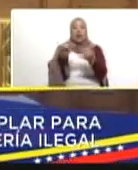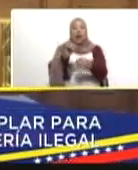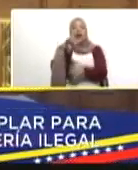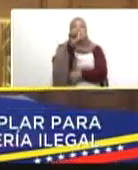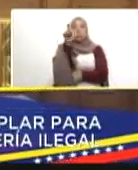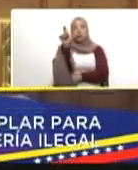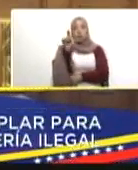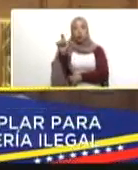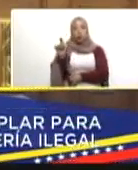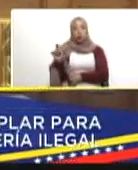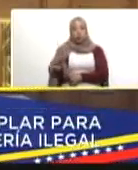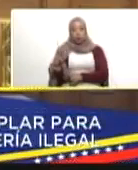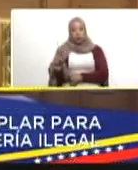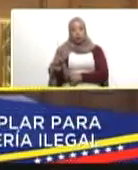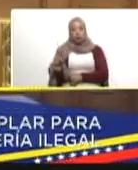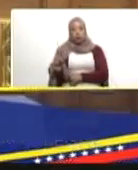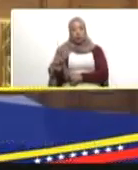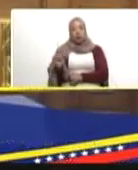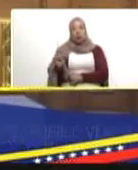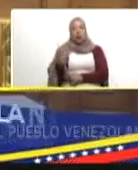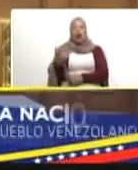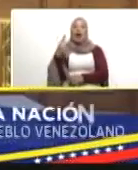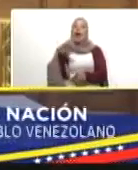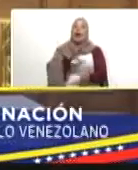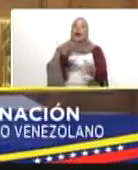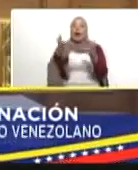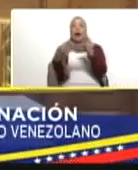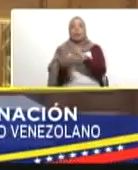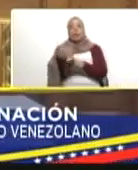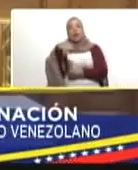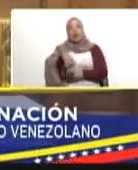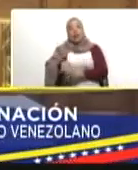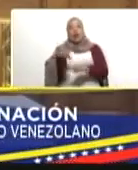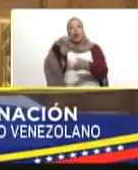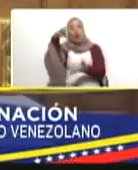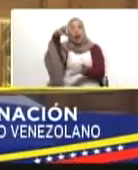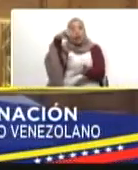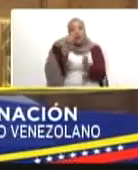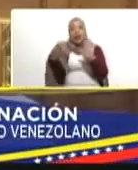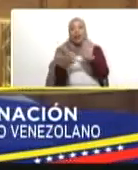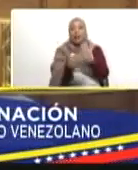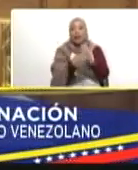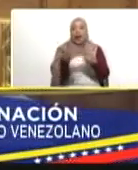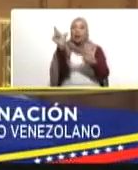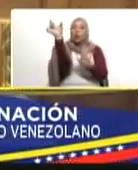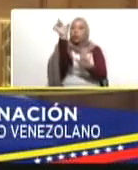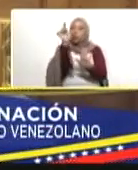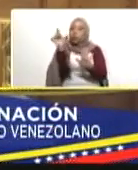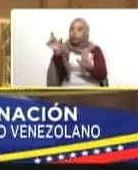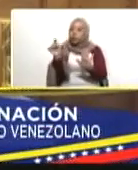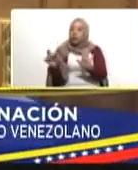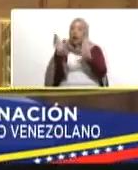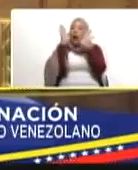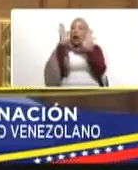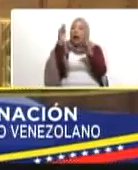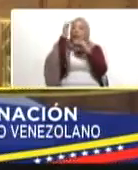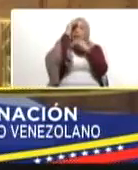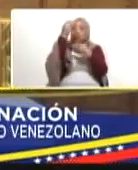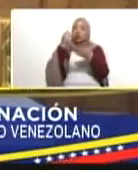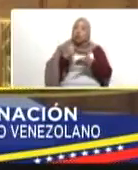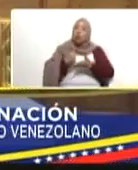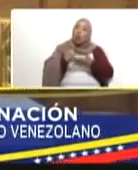la guayana esquiba próxima a convertirse en el estado de la guayana esquiba lo cual permitirá la atención de las demandas